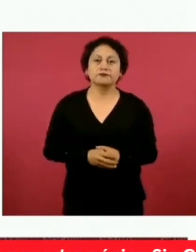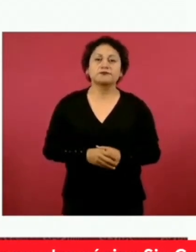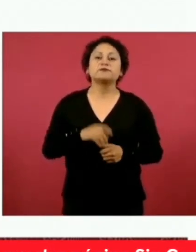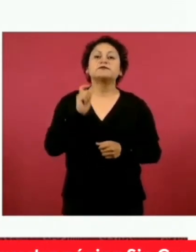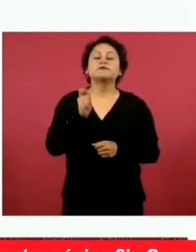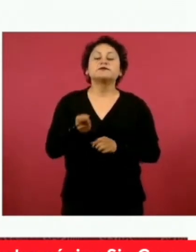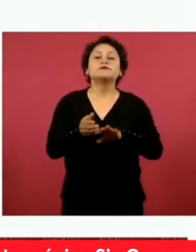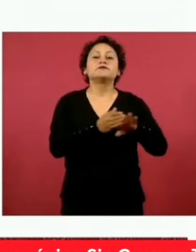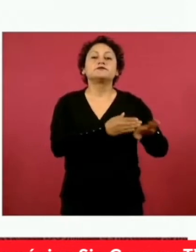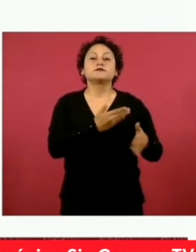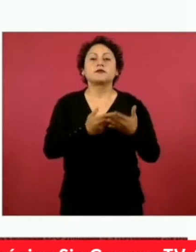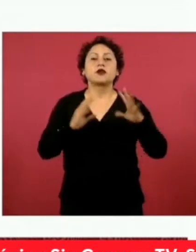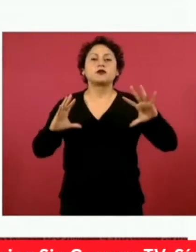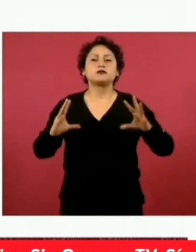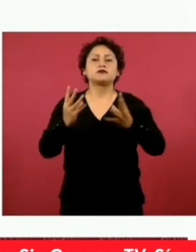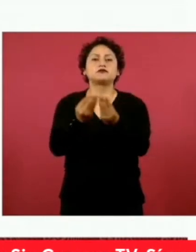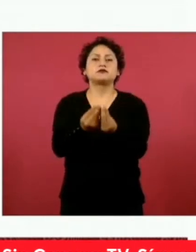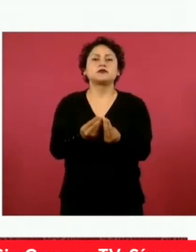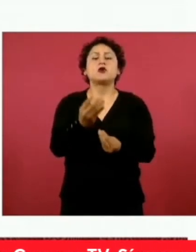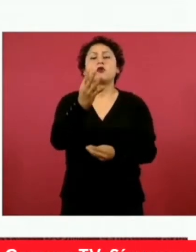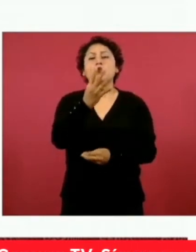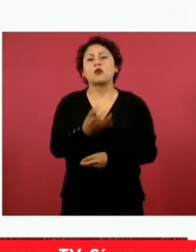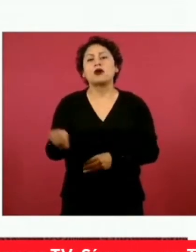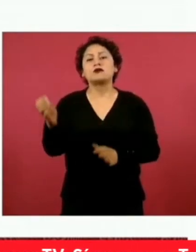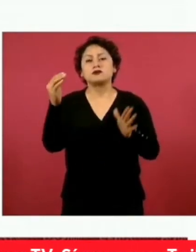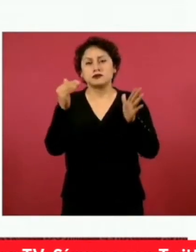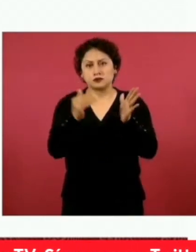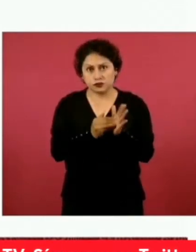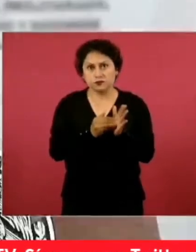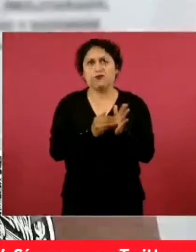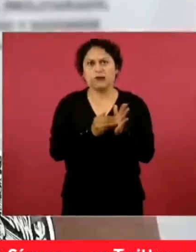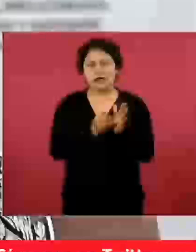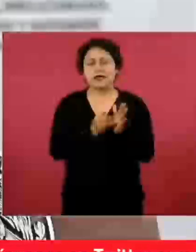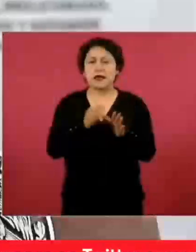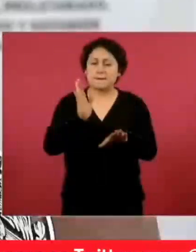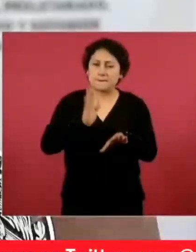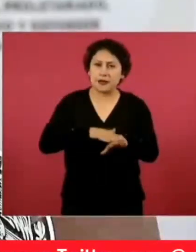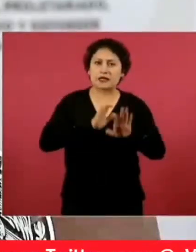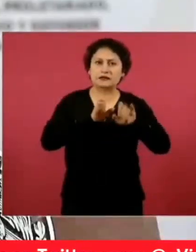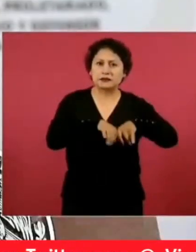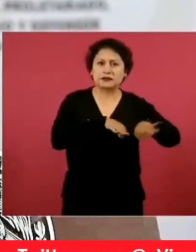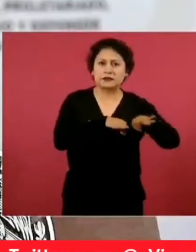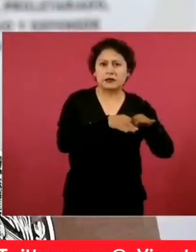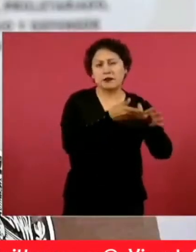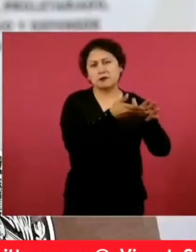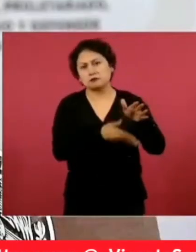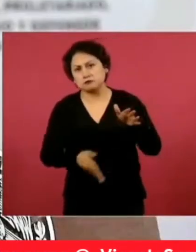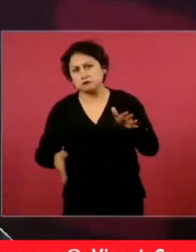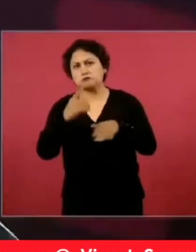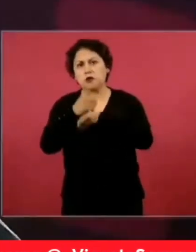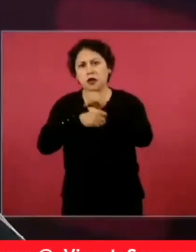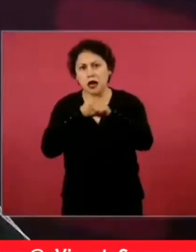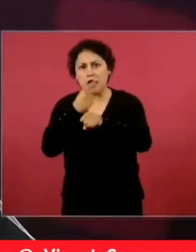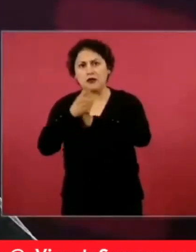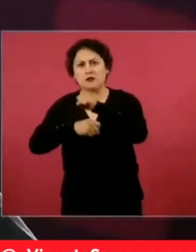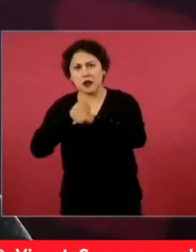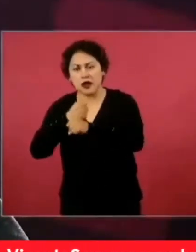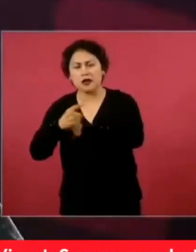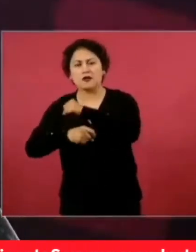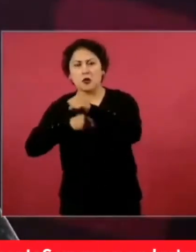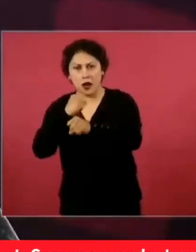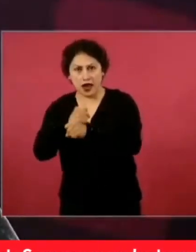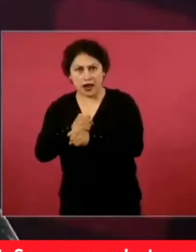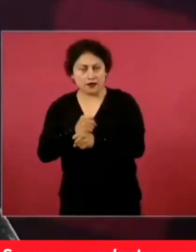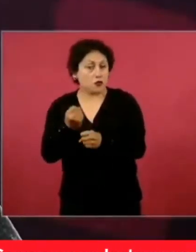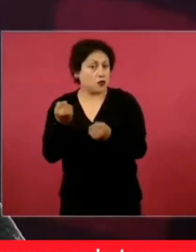de 400,000 empleos por año promedio. Así lo informó el presidente Andrés Manuel López Obrador en su